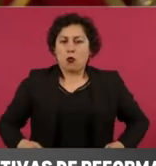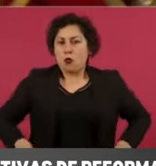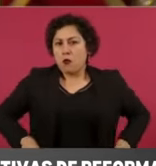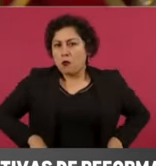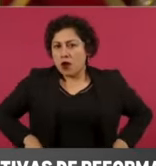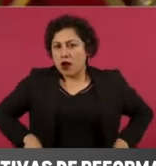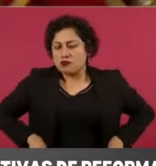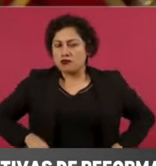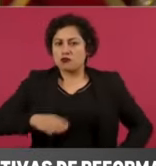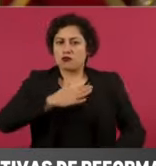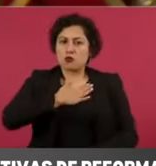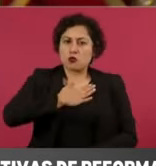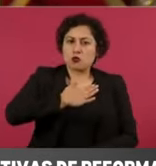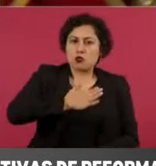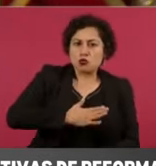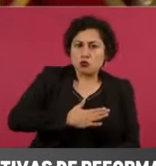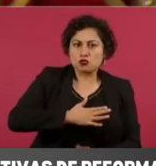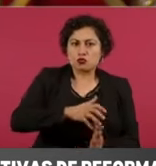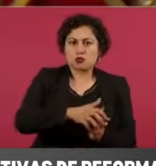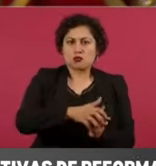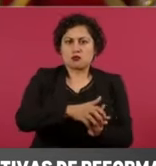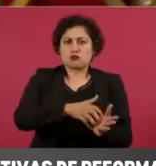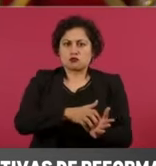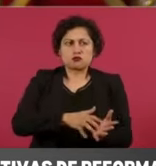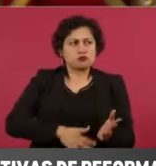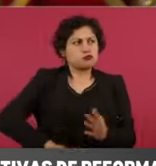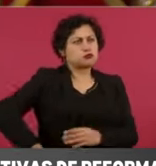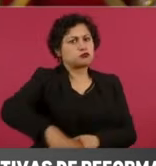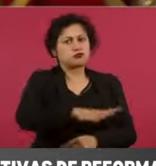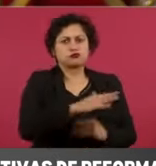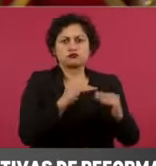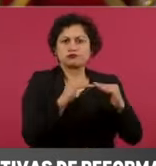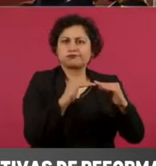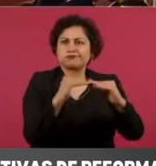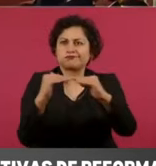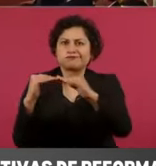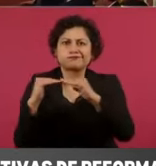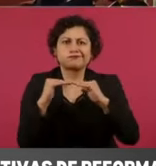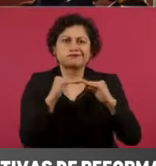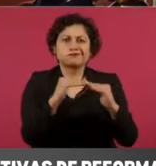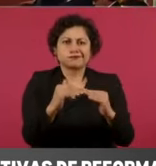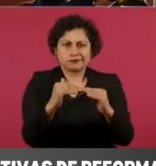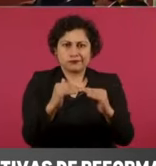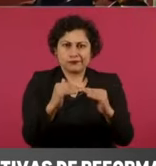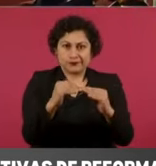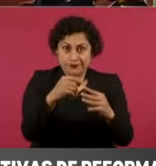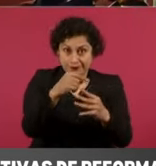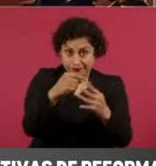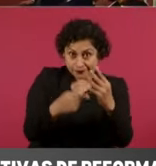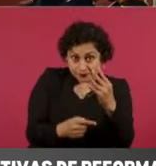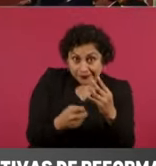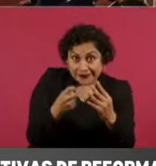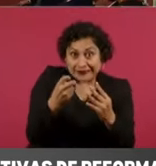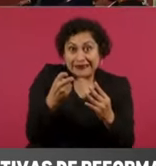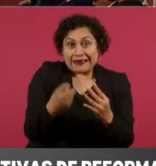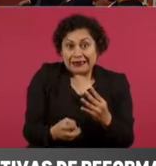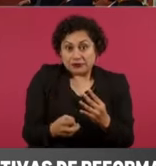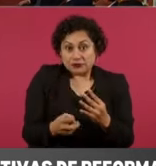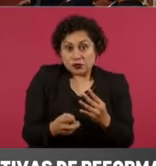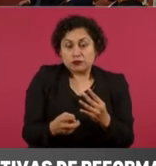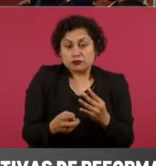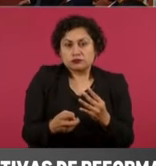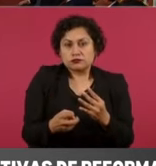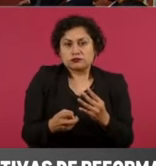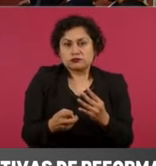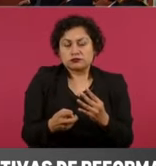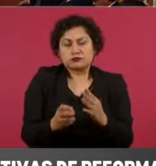la austeridad y la democracia que hemos postulado y llevado a la práctica